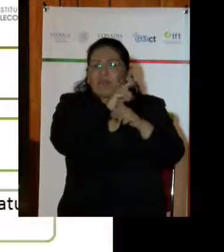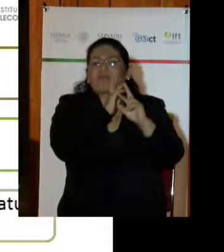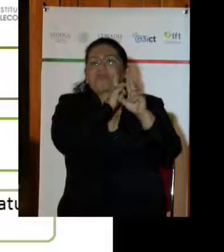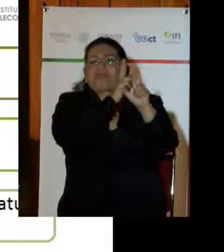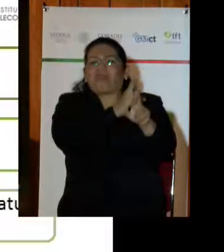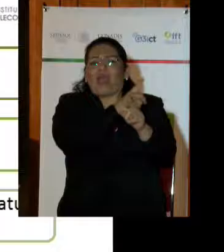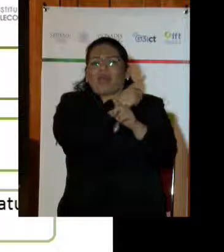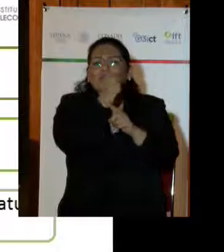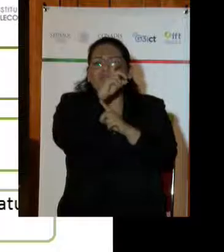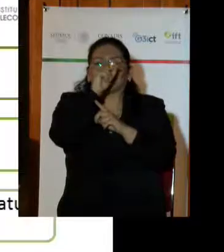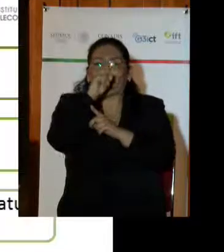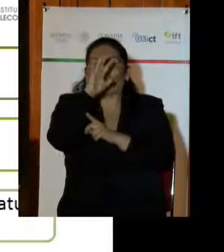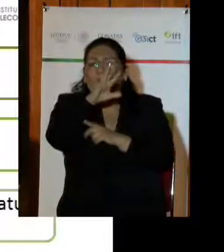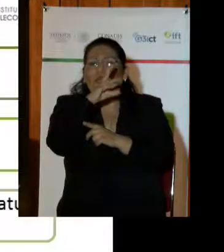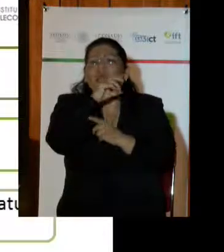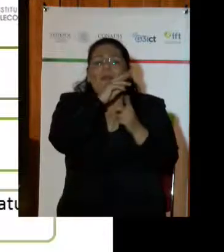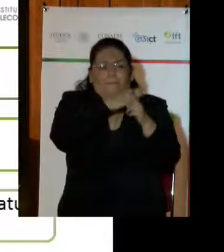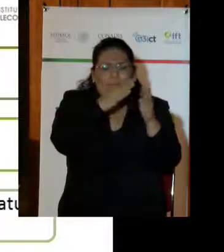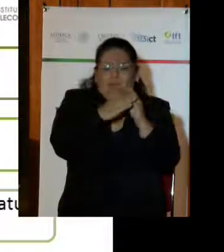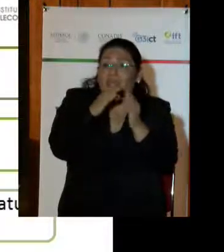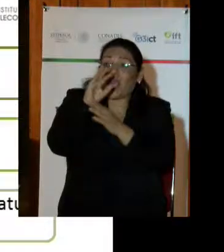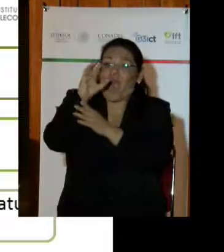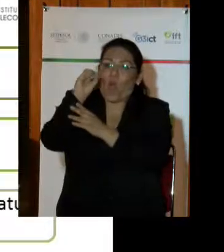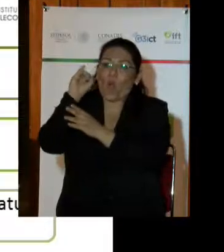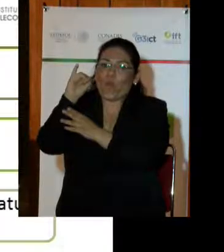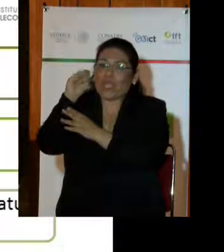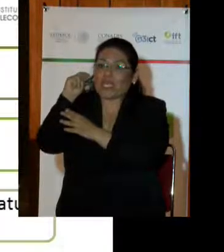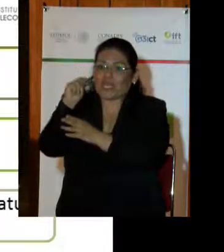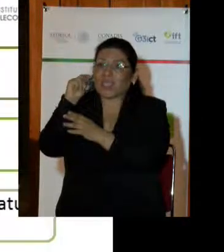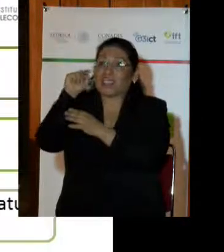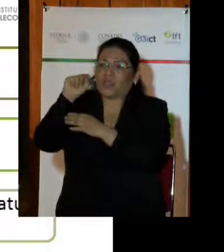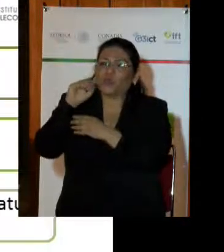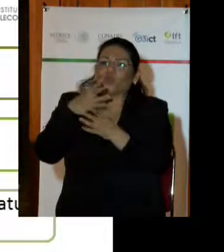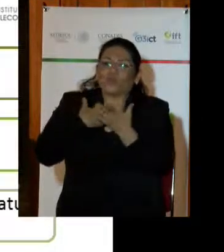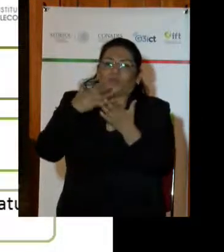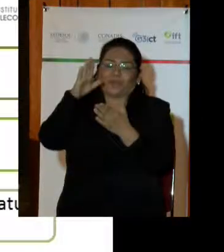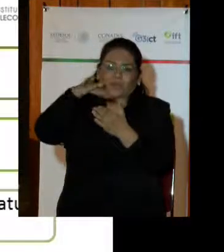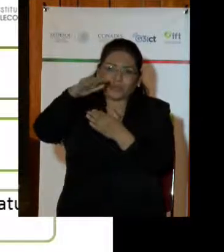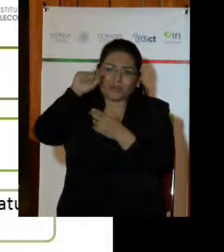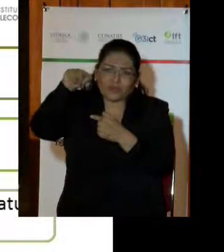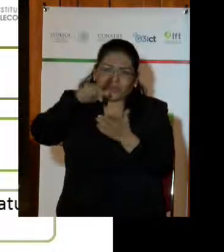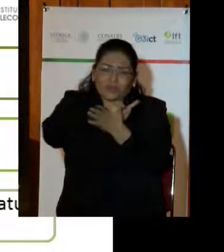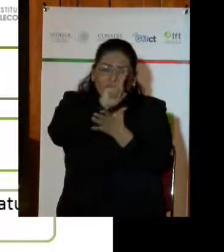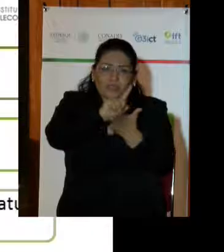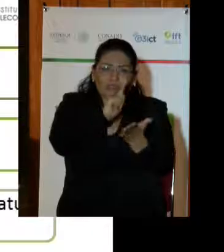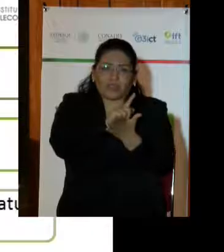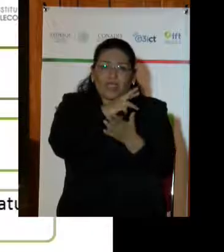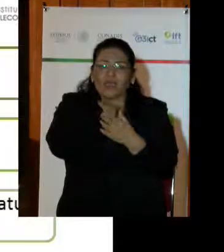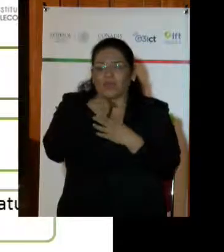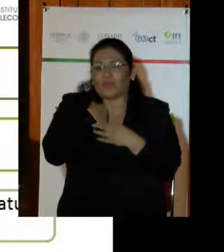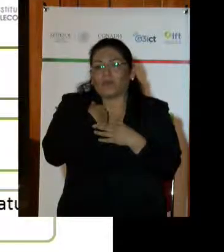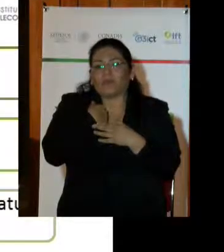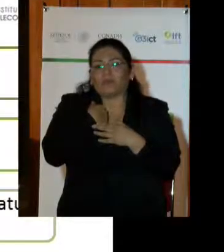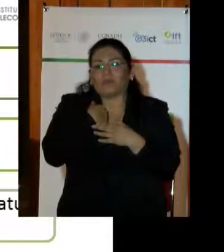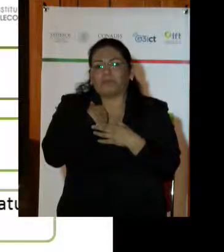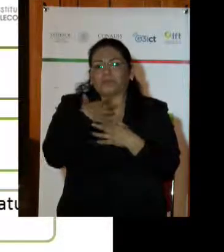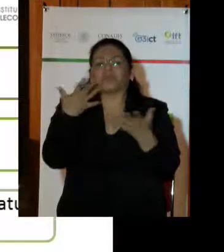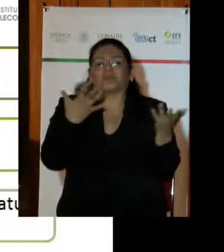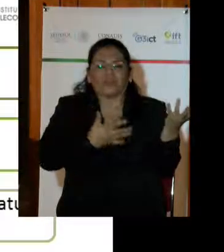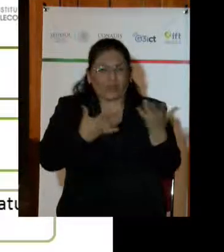175, material de la OIT, desde luego de nuestra ley. Se